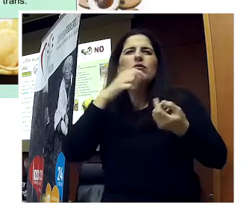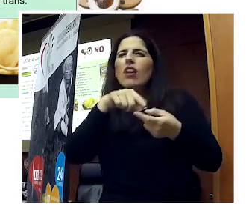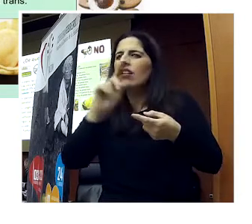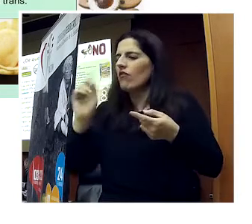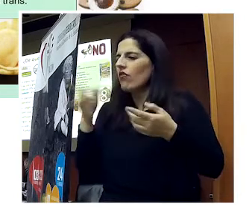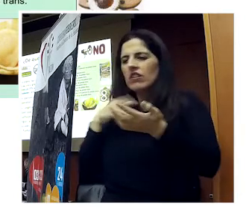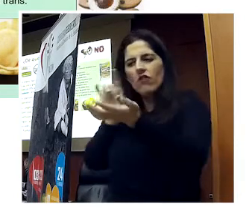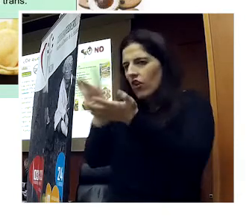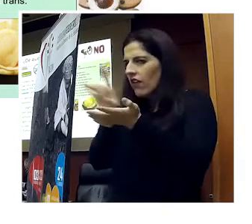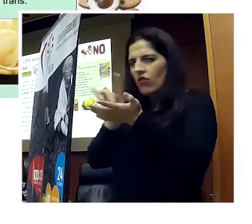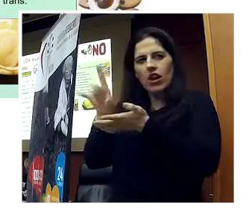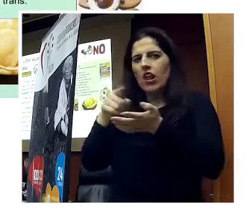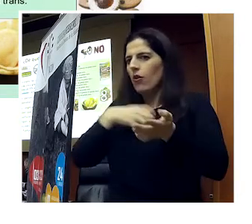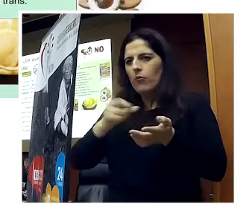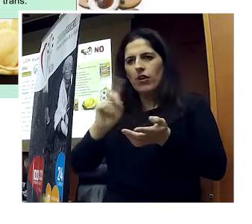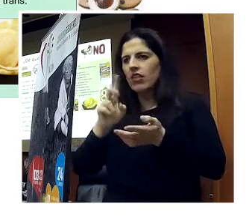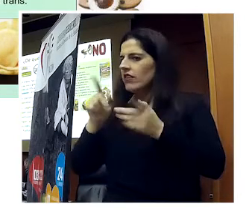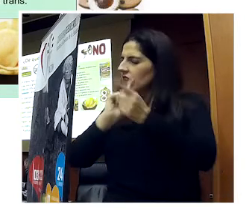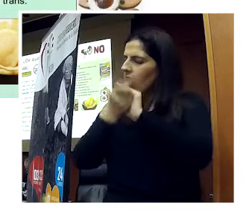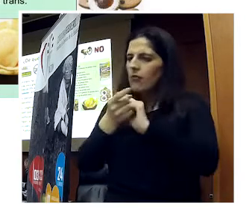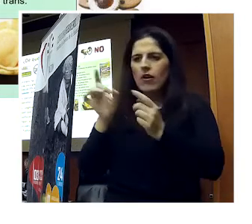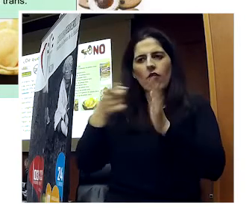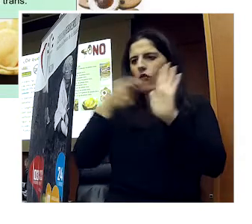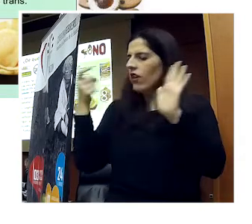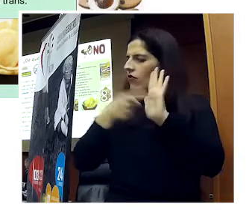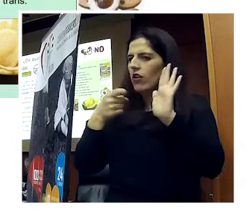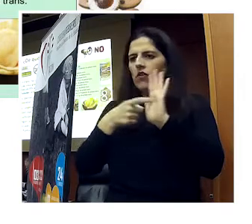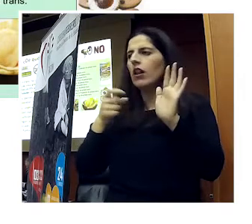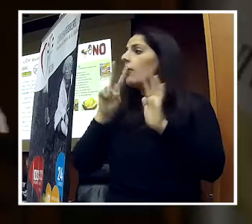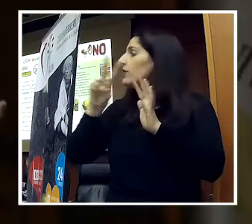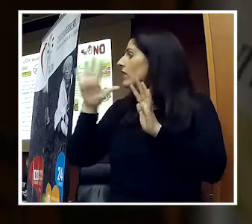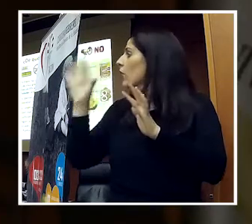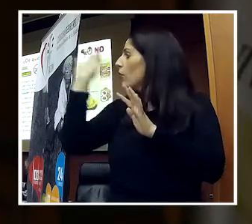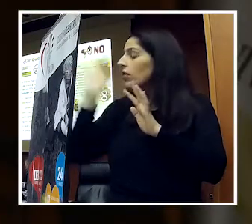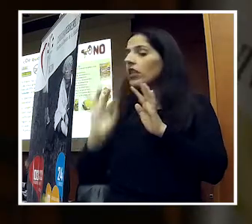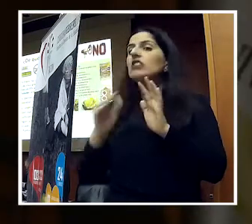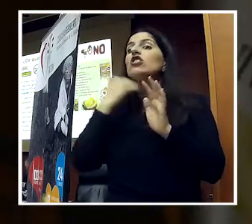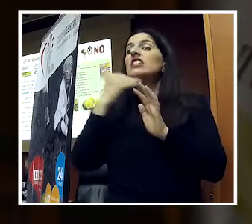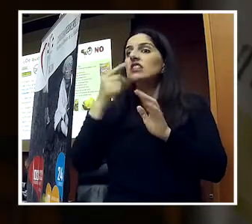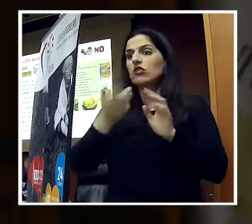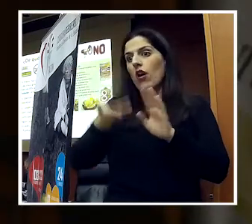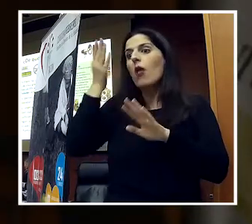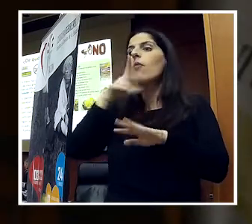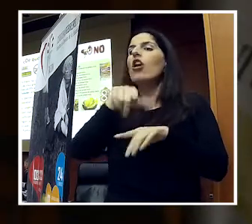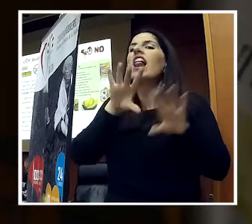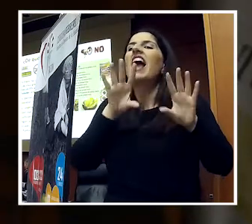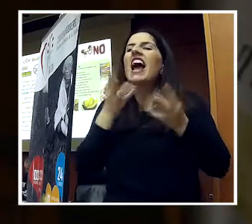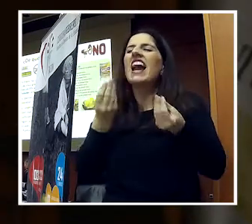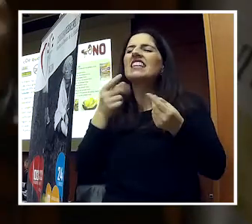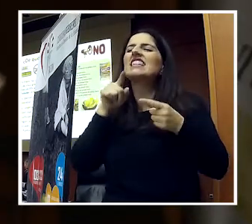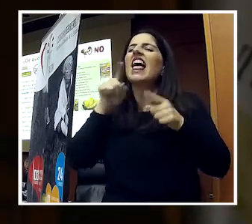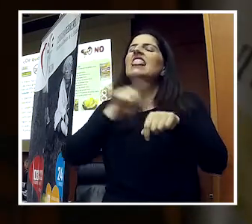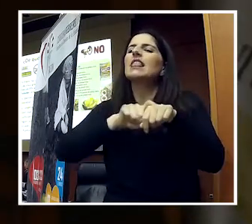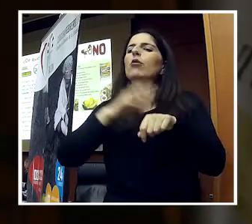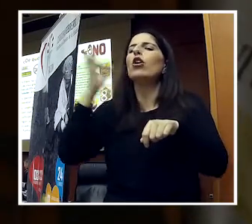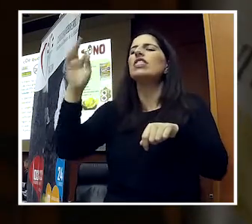calcula que la ingesta de 5 gramos diarios puede aumentar un 25% el riesgo de enfermedades cardiovasculares. Por lo tanto, debemos ya de huir, debemos de empezar, y lo